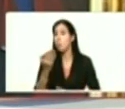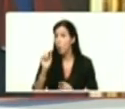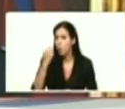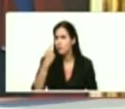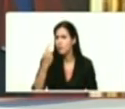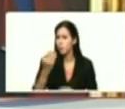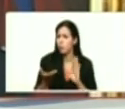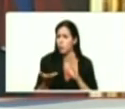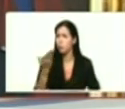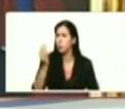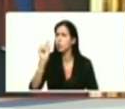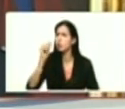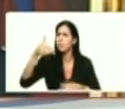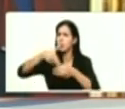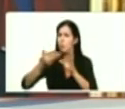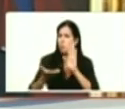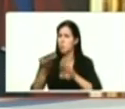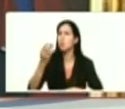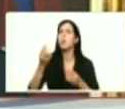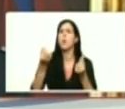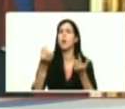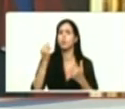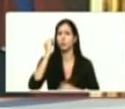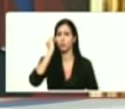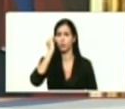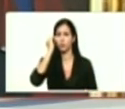hoy se recuperó ¿verdad? ¿cuánto?